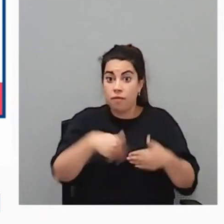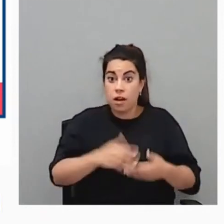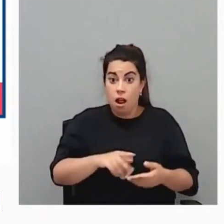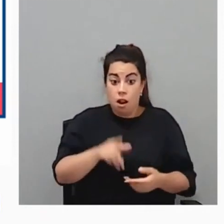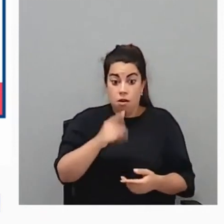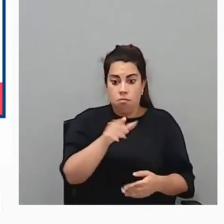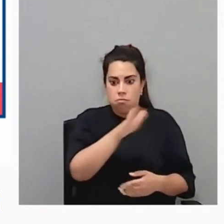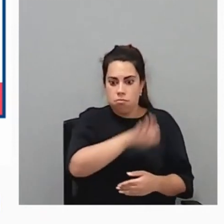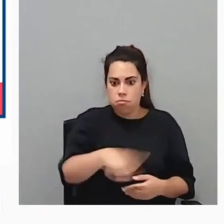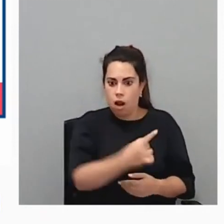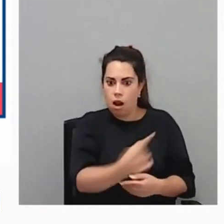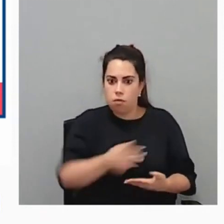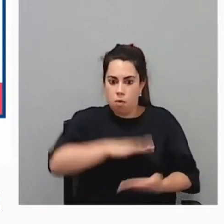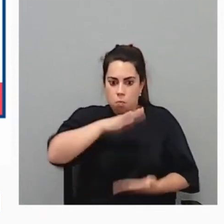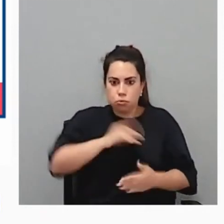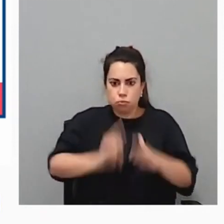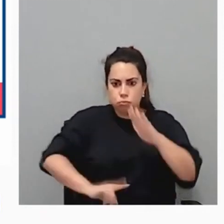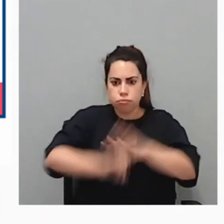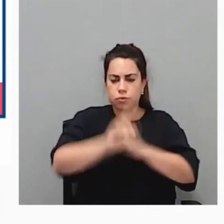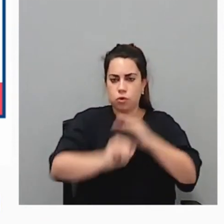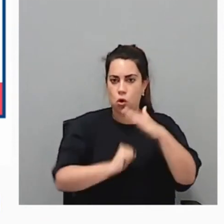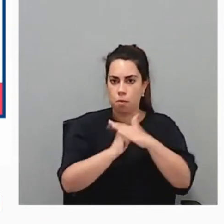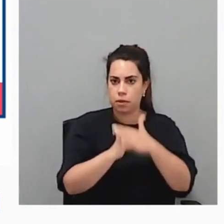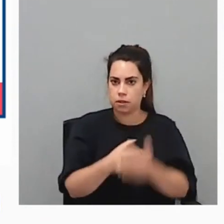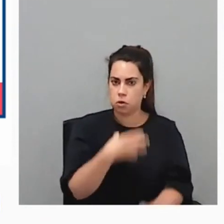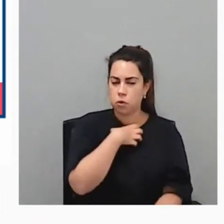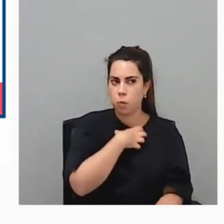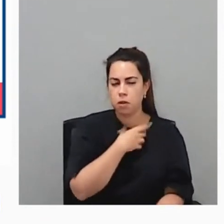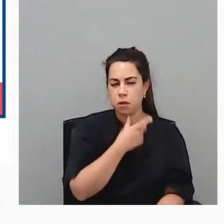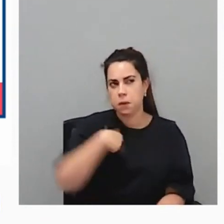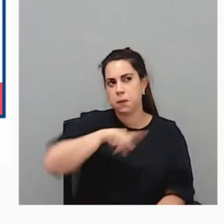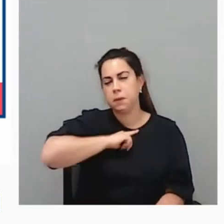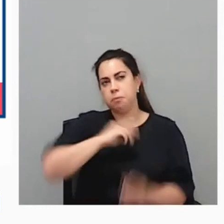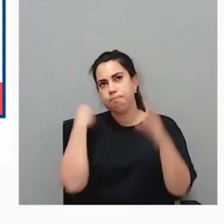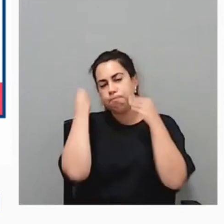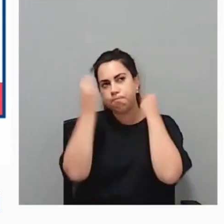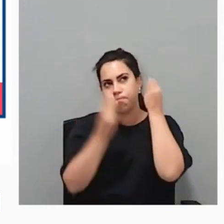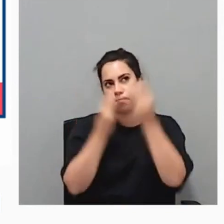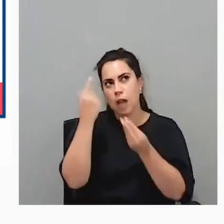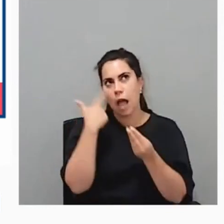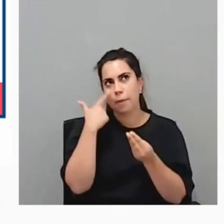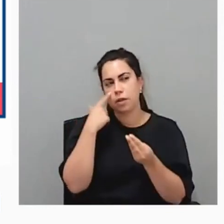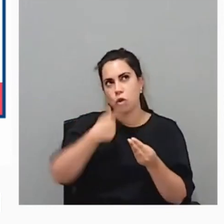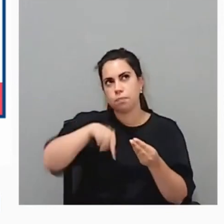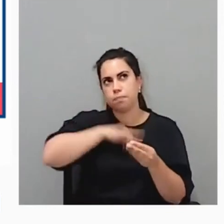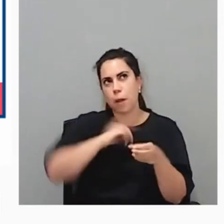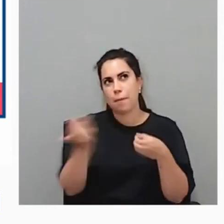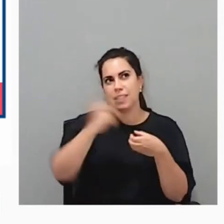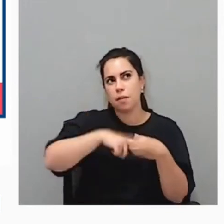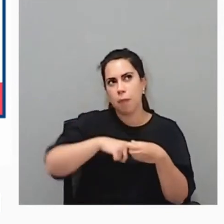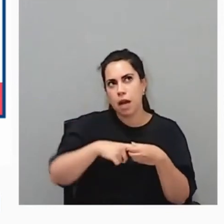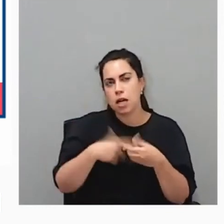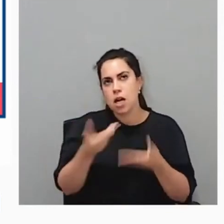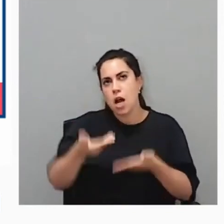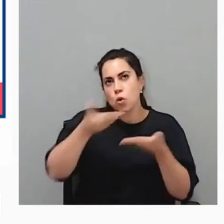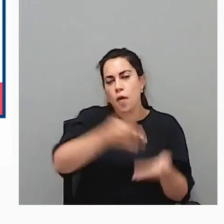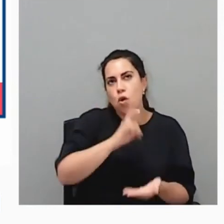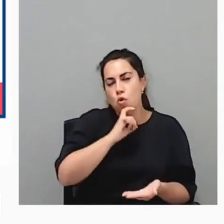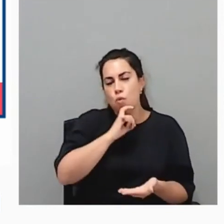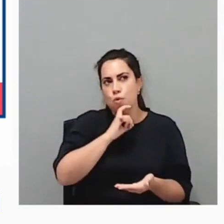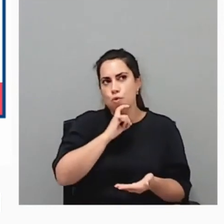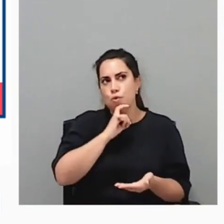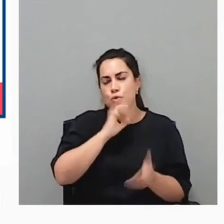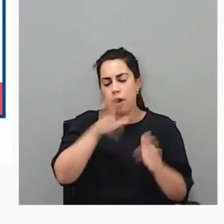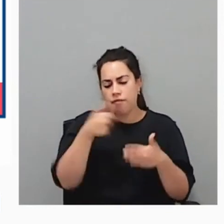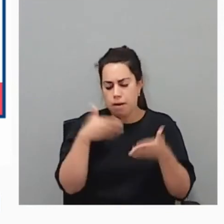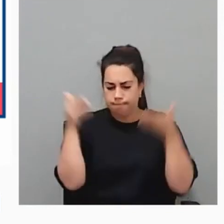hicimos una reflexión, ¿no?, de dónde podíamos seguir contribuyendo y nos focalizamos en ese momento en